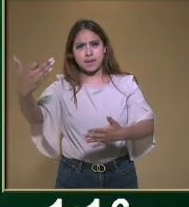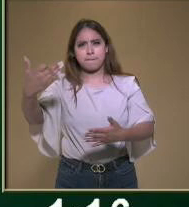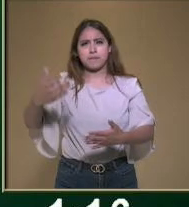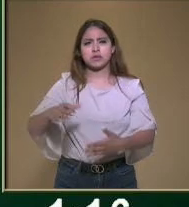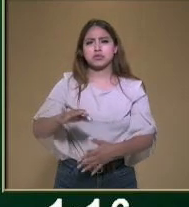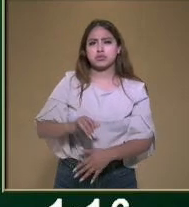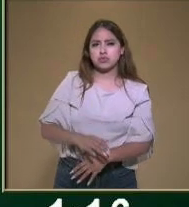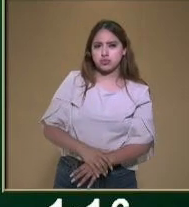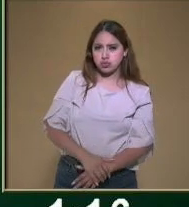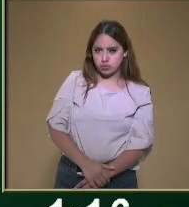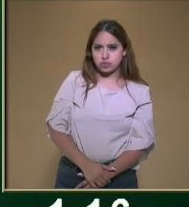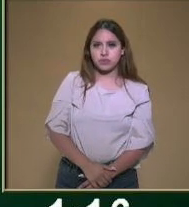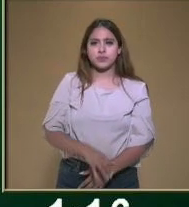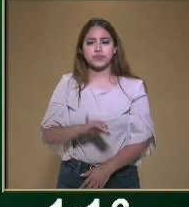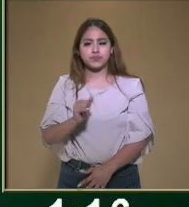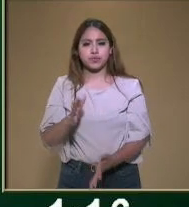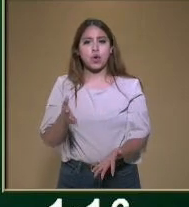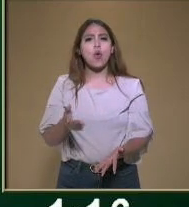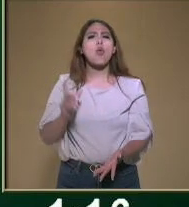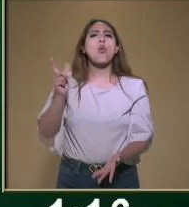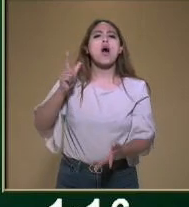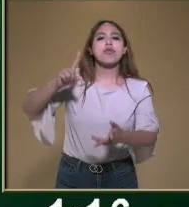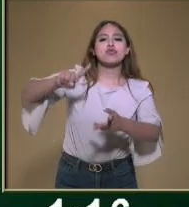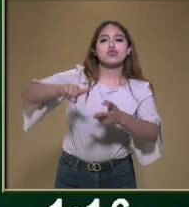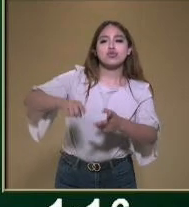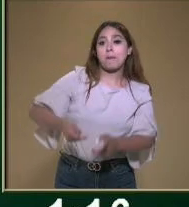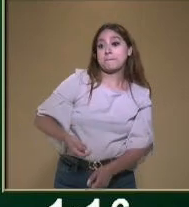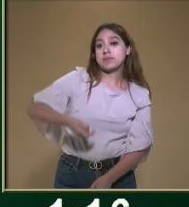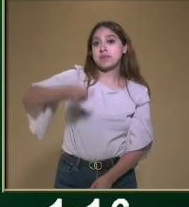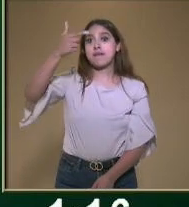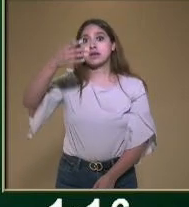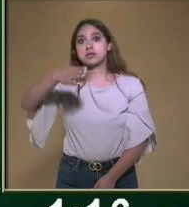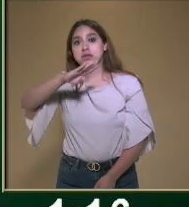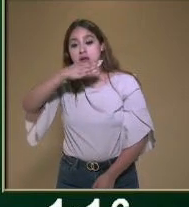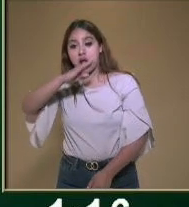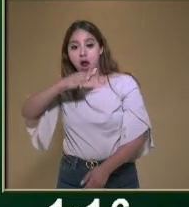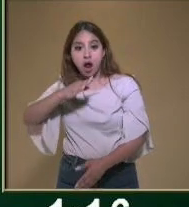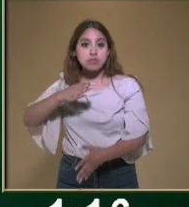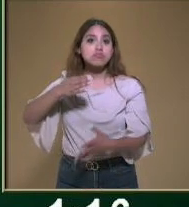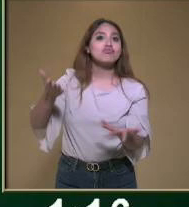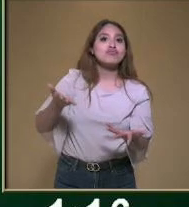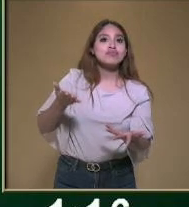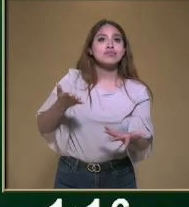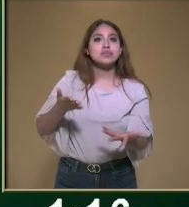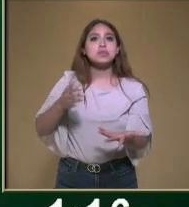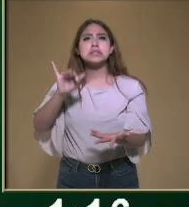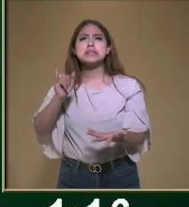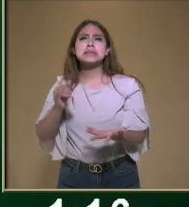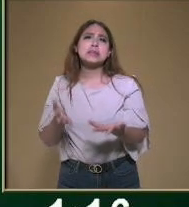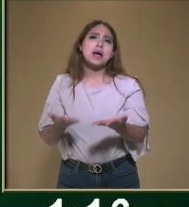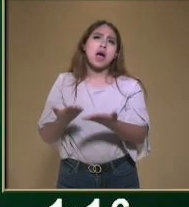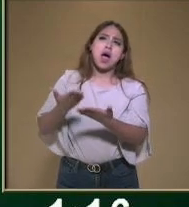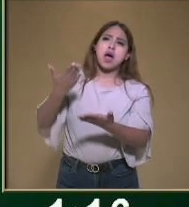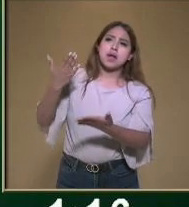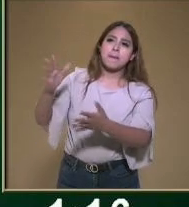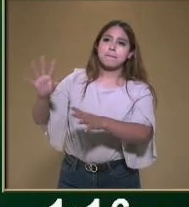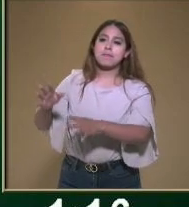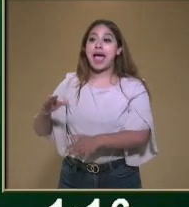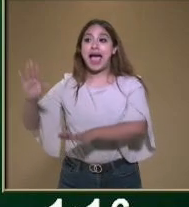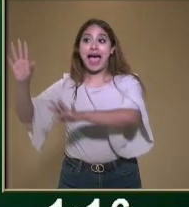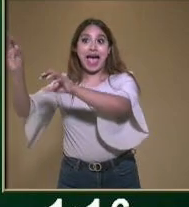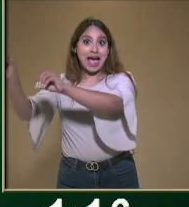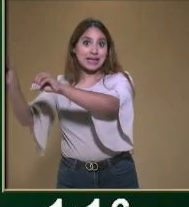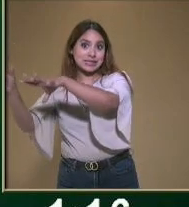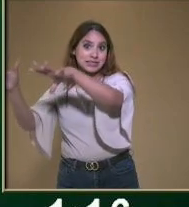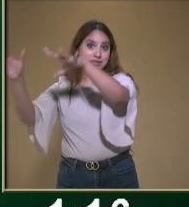la agricultura. Antes de eso, pues dijimos que hubo una migración desde Asia hacia América, y eso